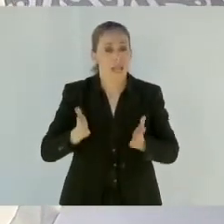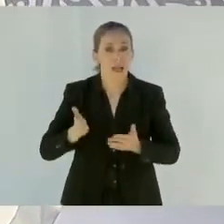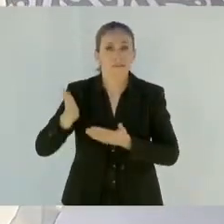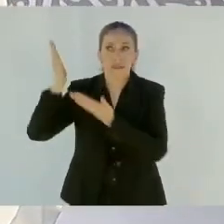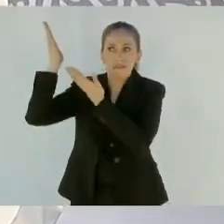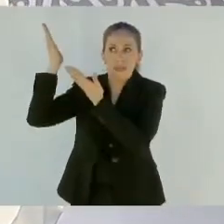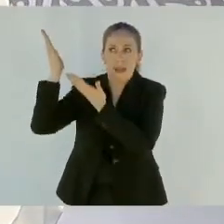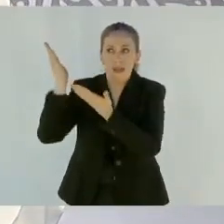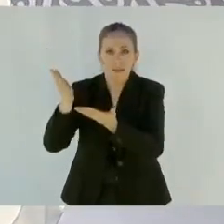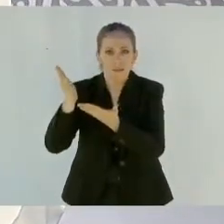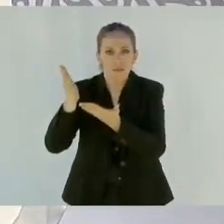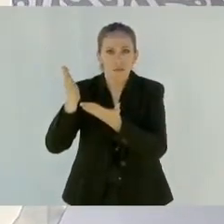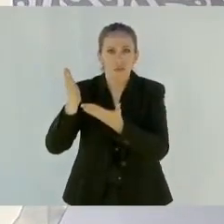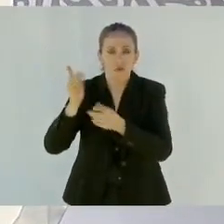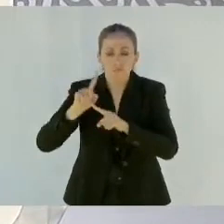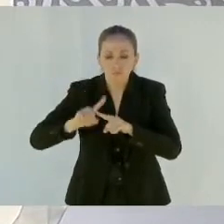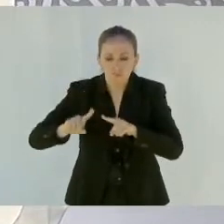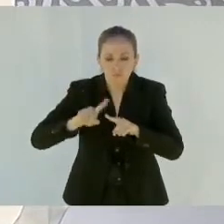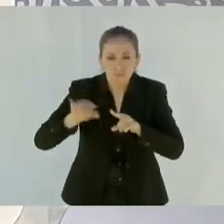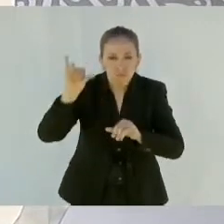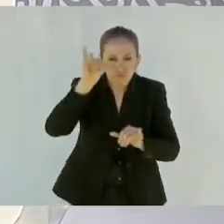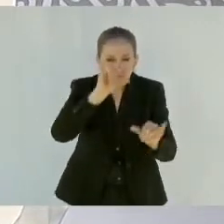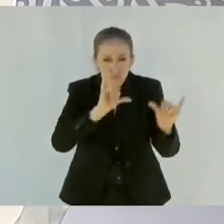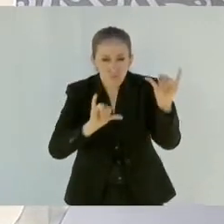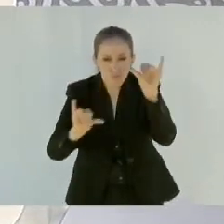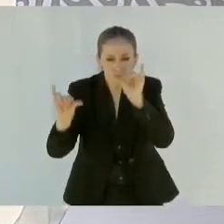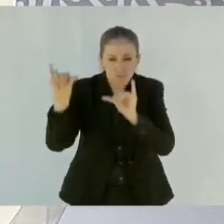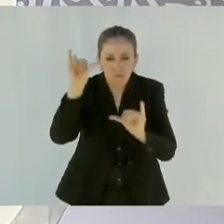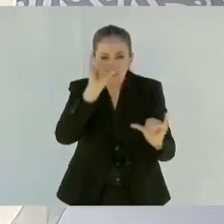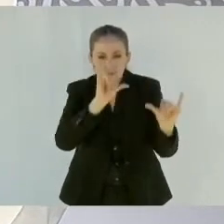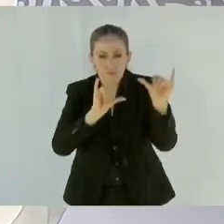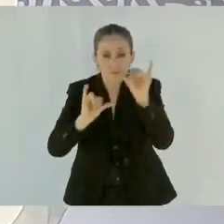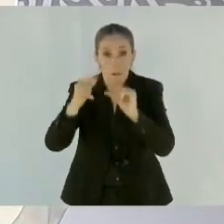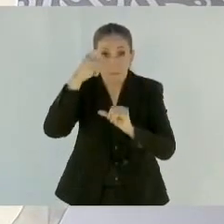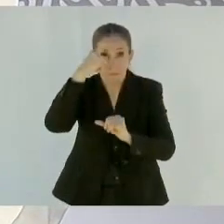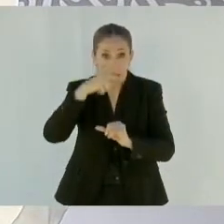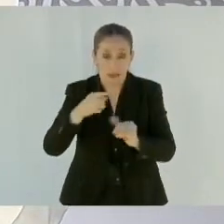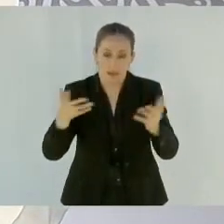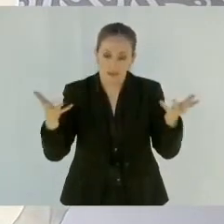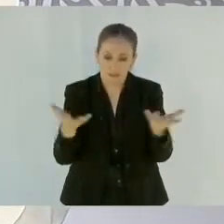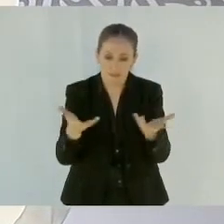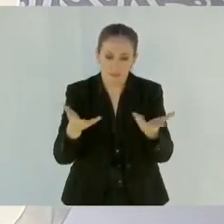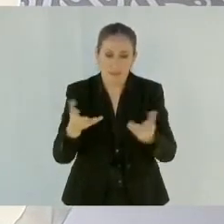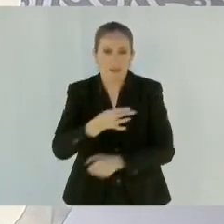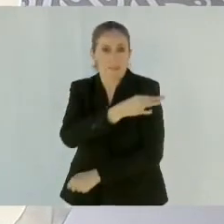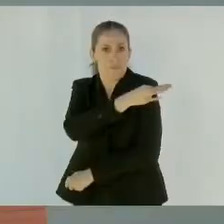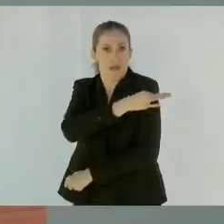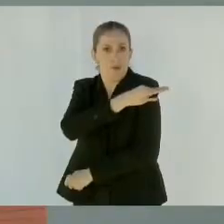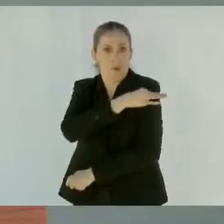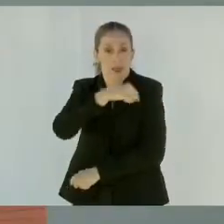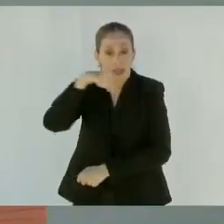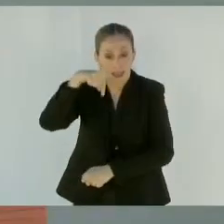para la elaboración de esta vacuna que se va a procesar en nuestro país.